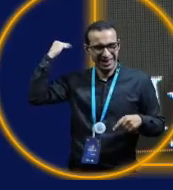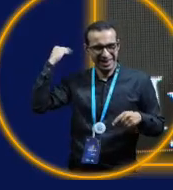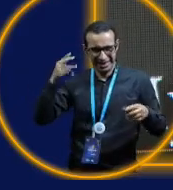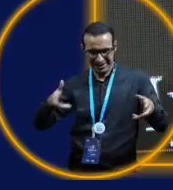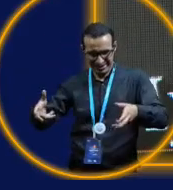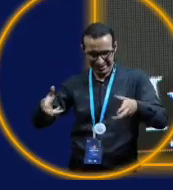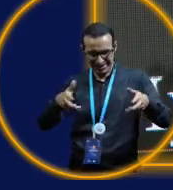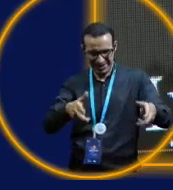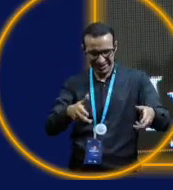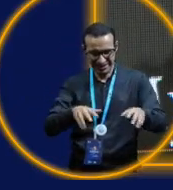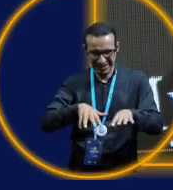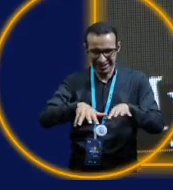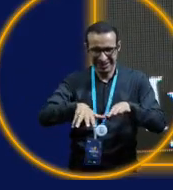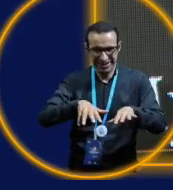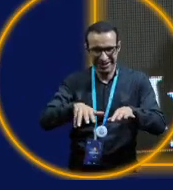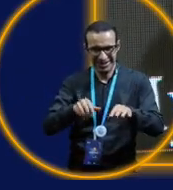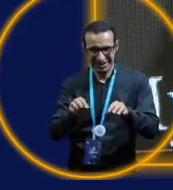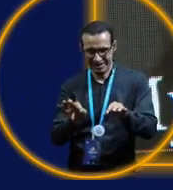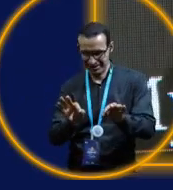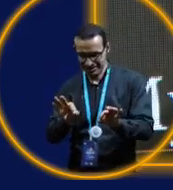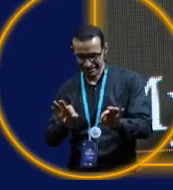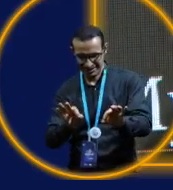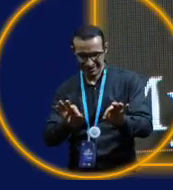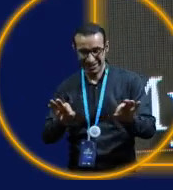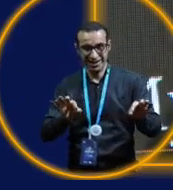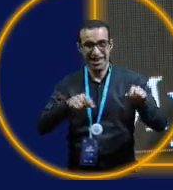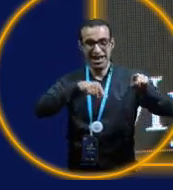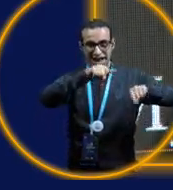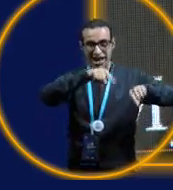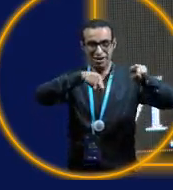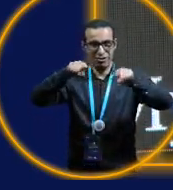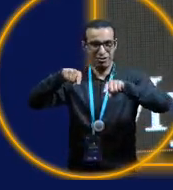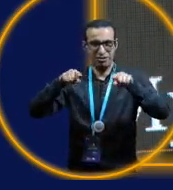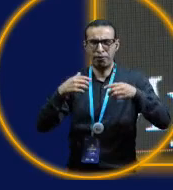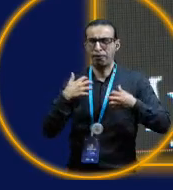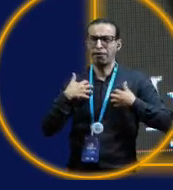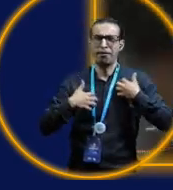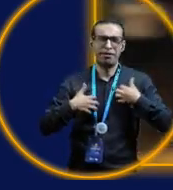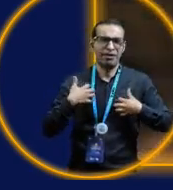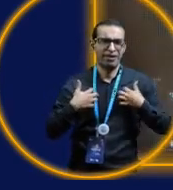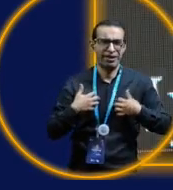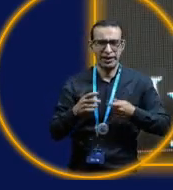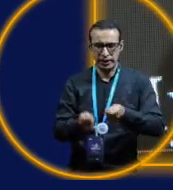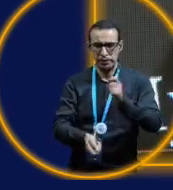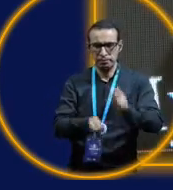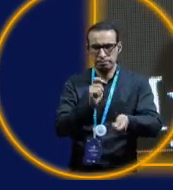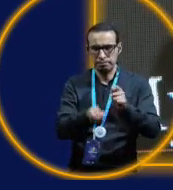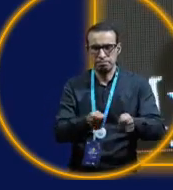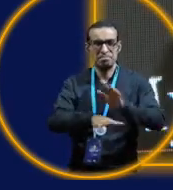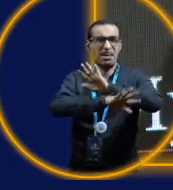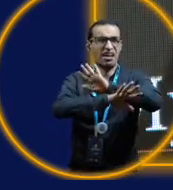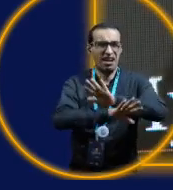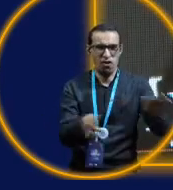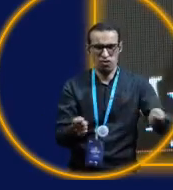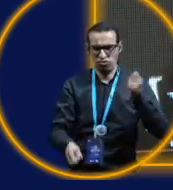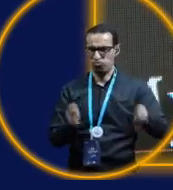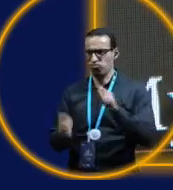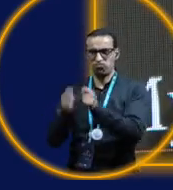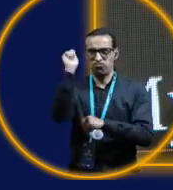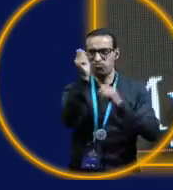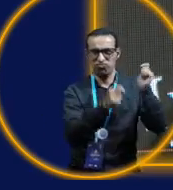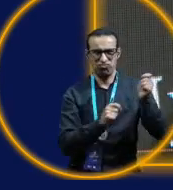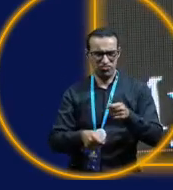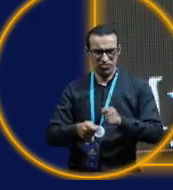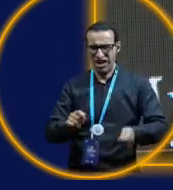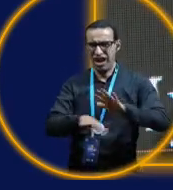gente era como que Oh sintetizadores o por Dios Ahora los no vamos a tener baterí dí todos los bateristas van a perder su trabajo y eso no